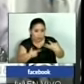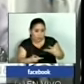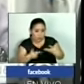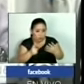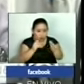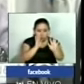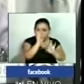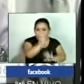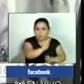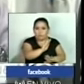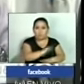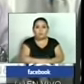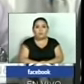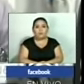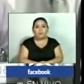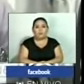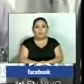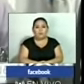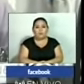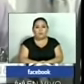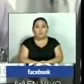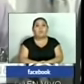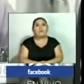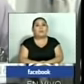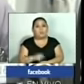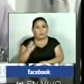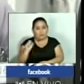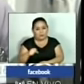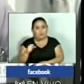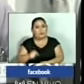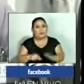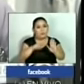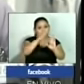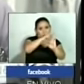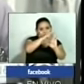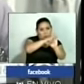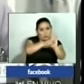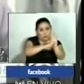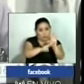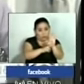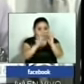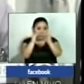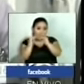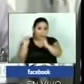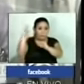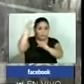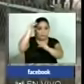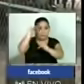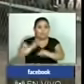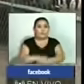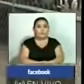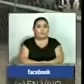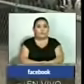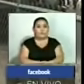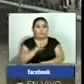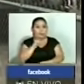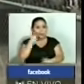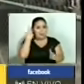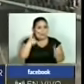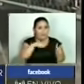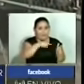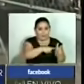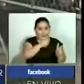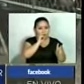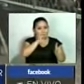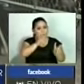fundamentales, que cumplan con los requerimientos establecidos por la Sala de lo Constitucional. Tovar también se refirió